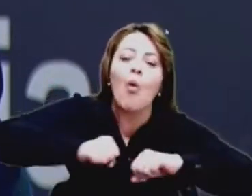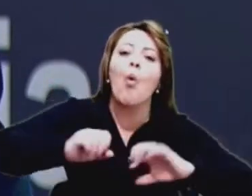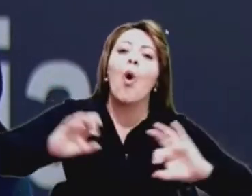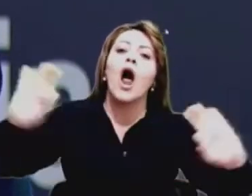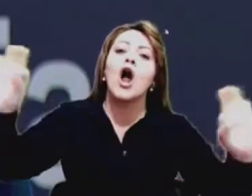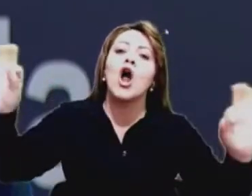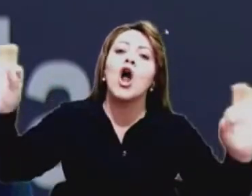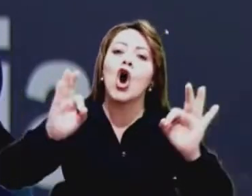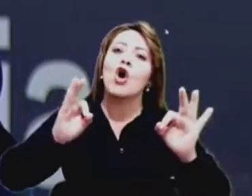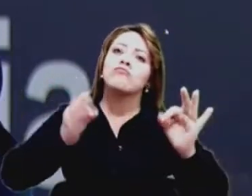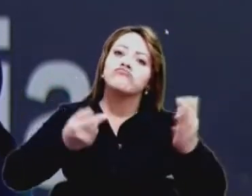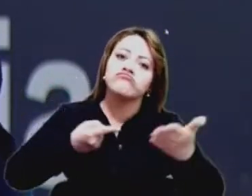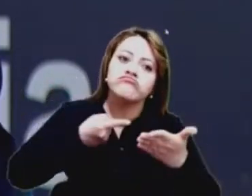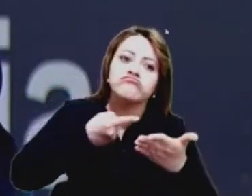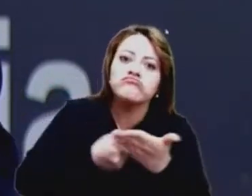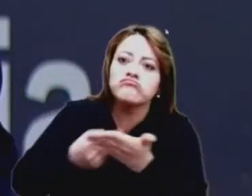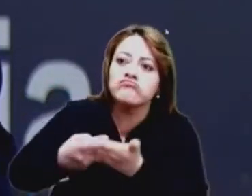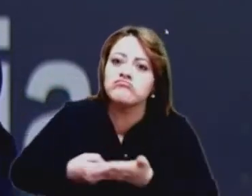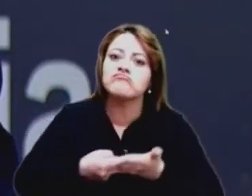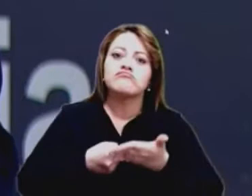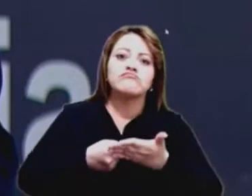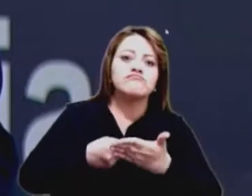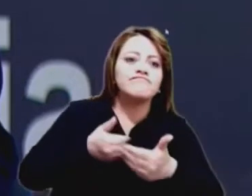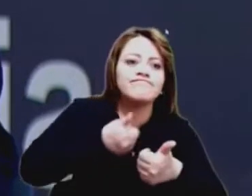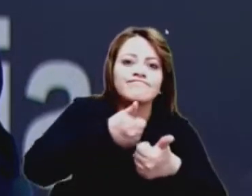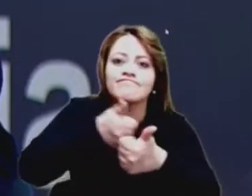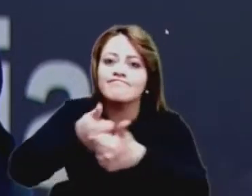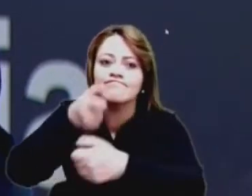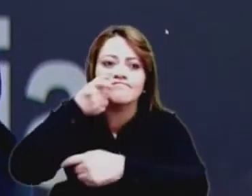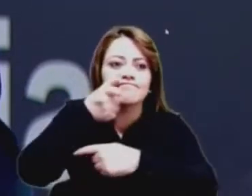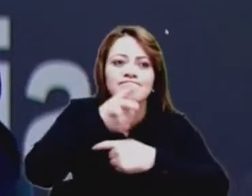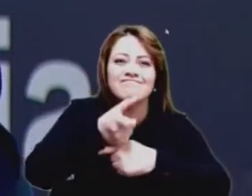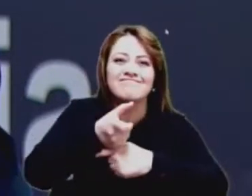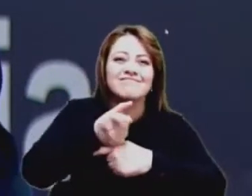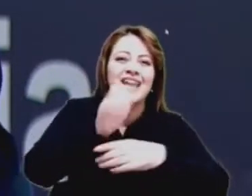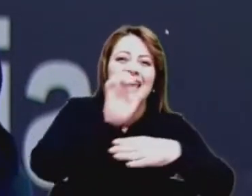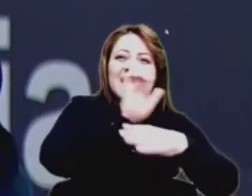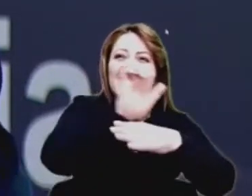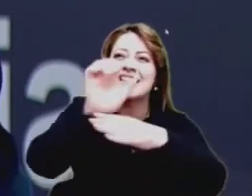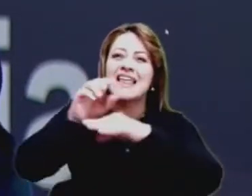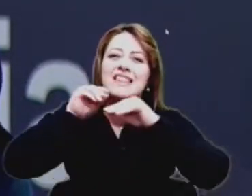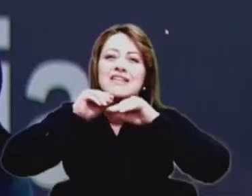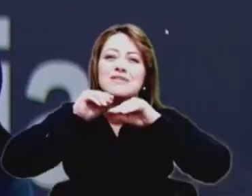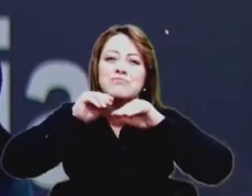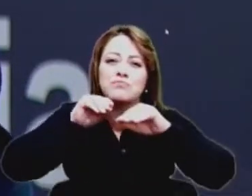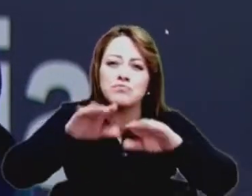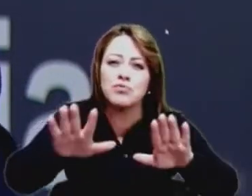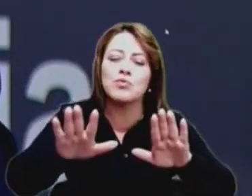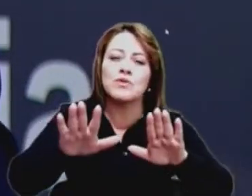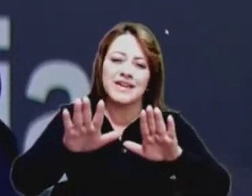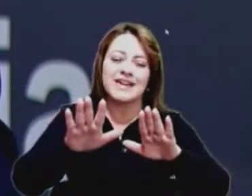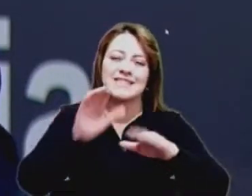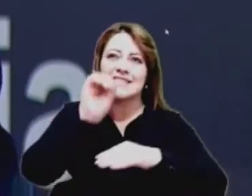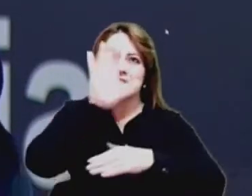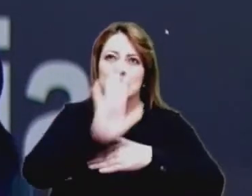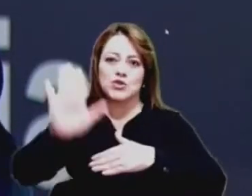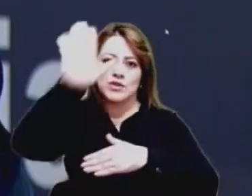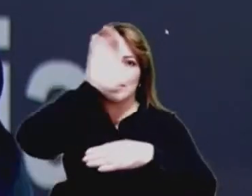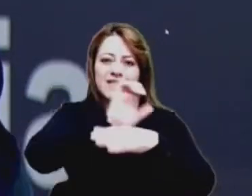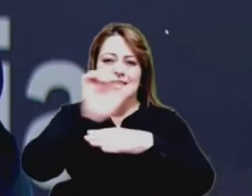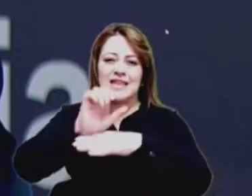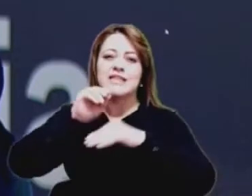las diferencias y en los conflictos que se presentan entre las entidades públicas particularmente entre las entidades públicas del orden nacional porque pues así lo